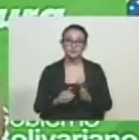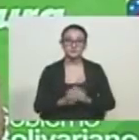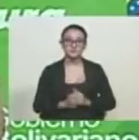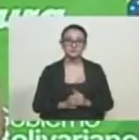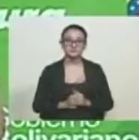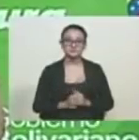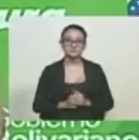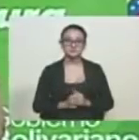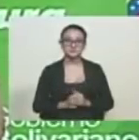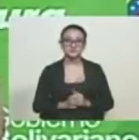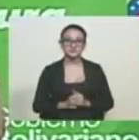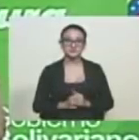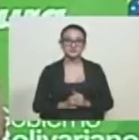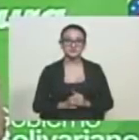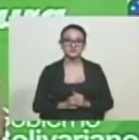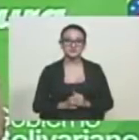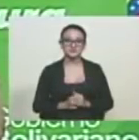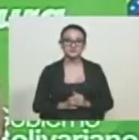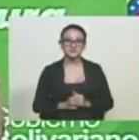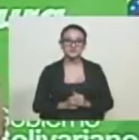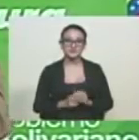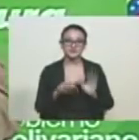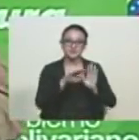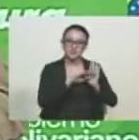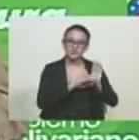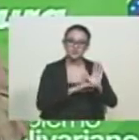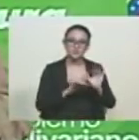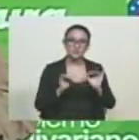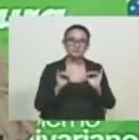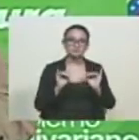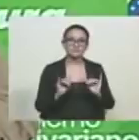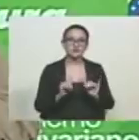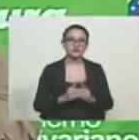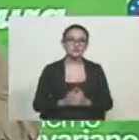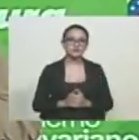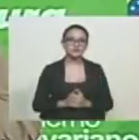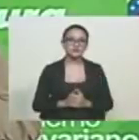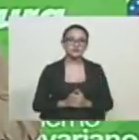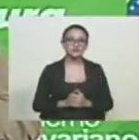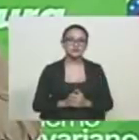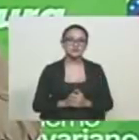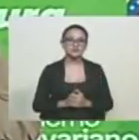práctico, concreto, como dice la consigna que pusieron aquí,